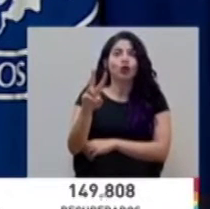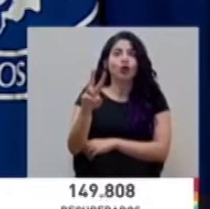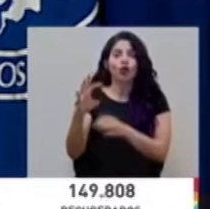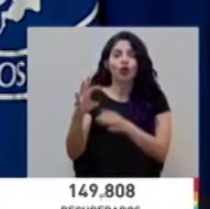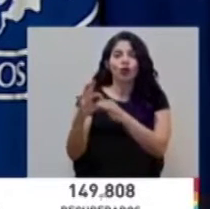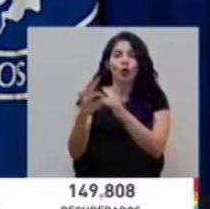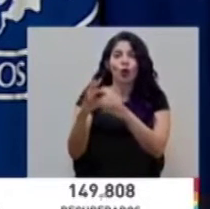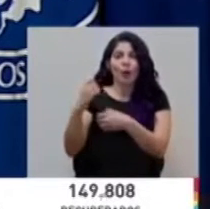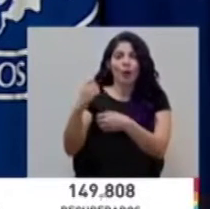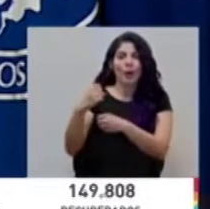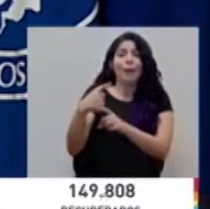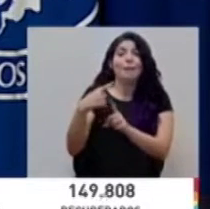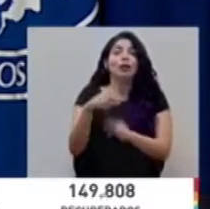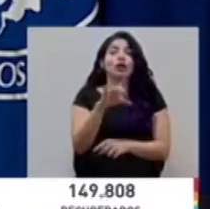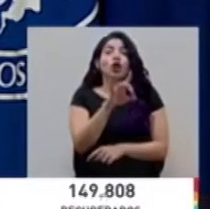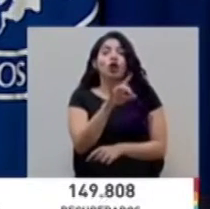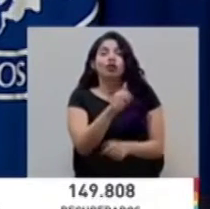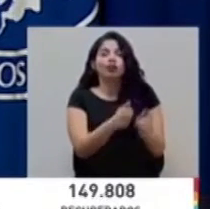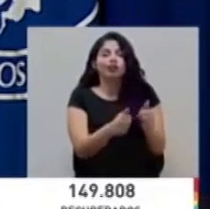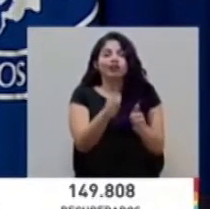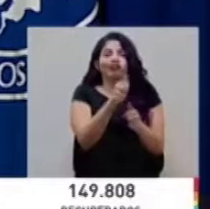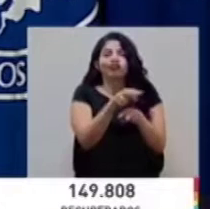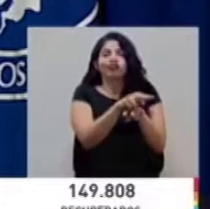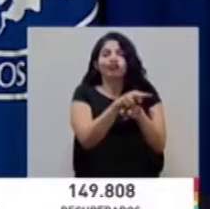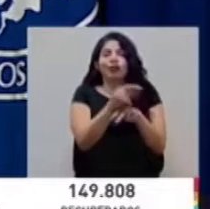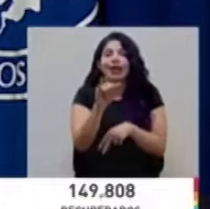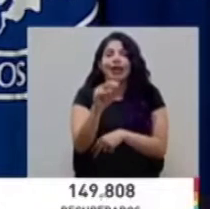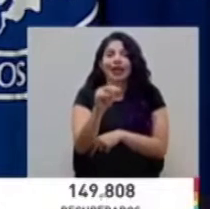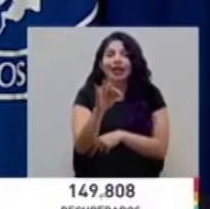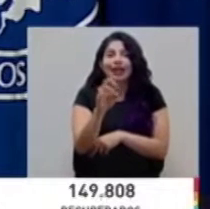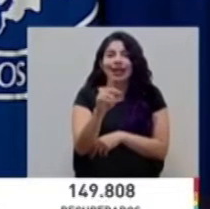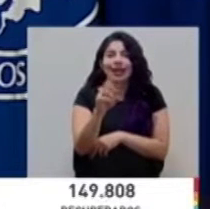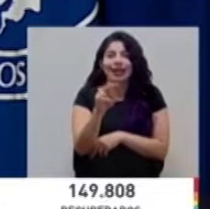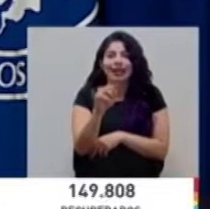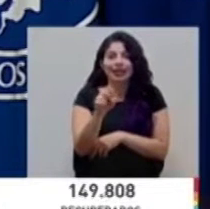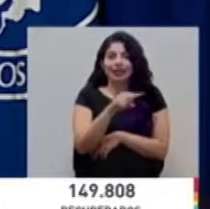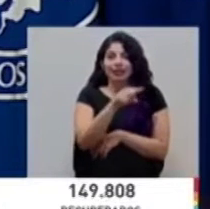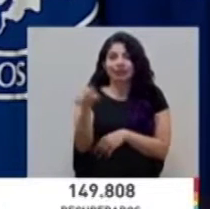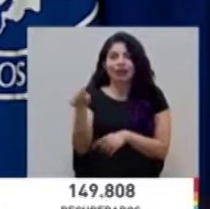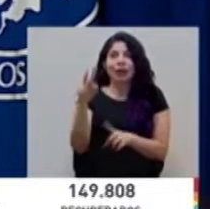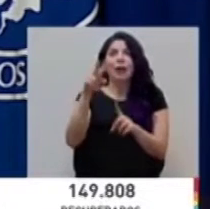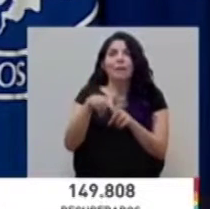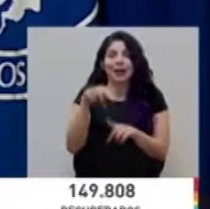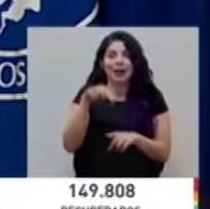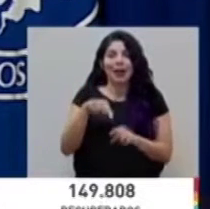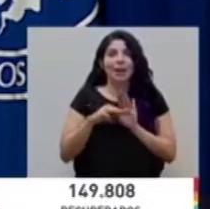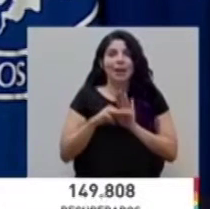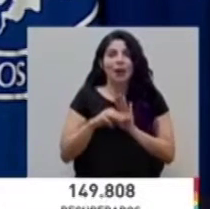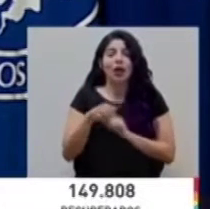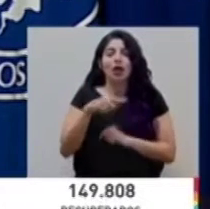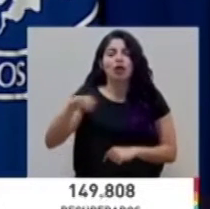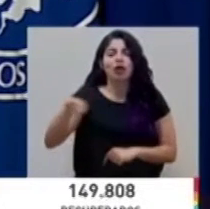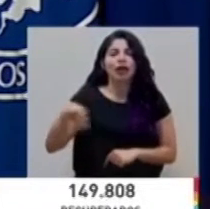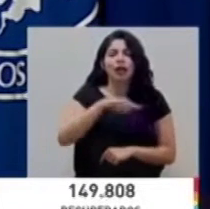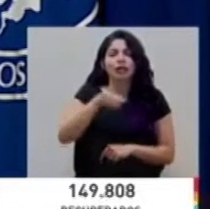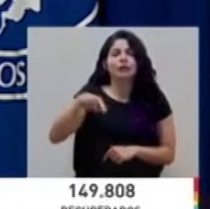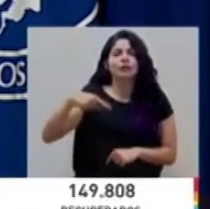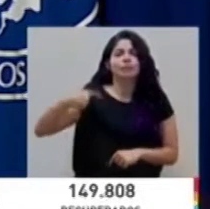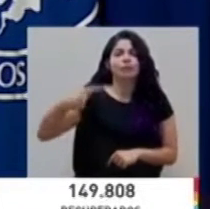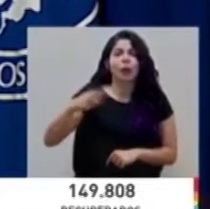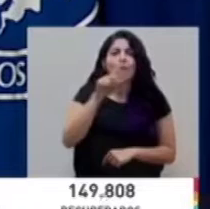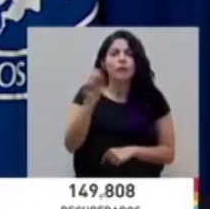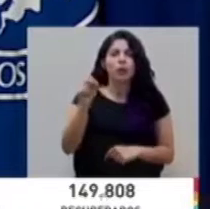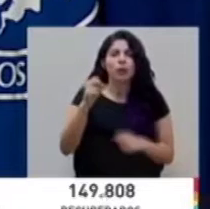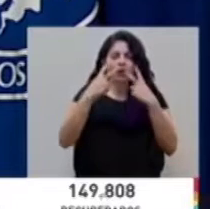municipales como las ocho intendencias que aplican el modelo y que tiene una autoevaluación mensual